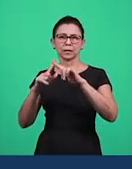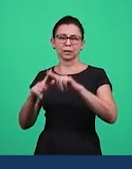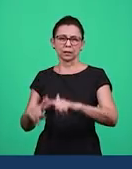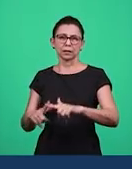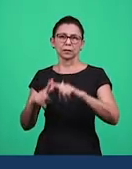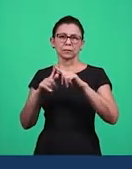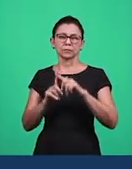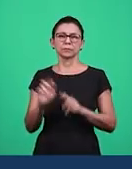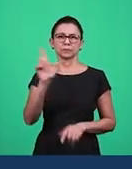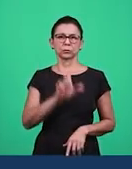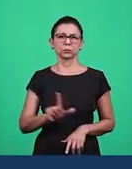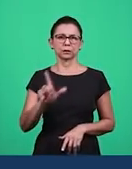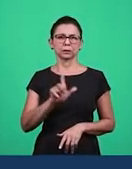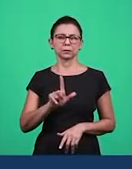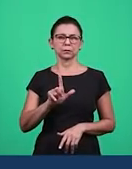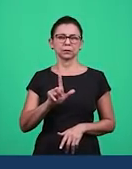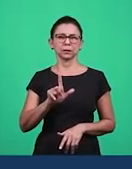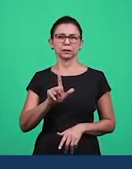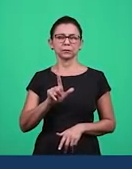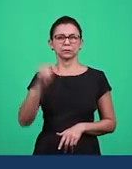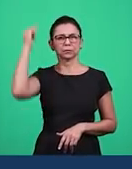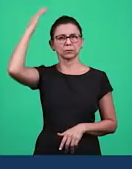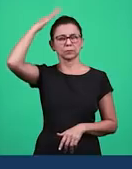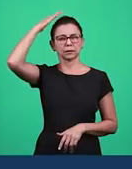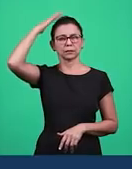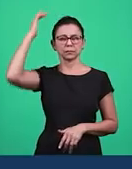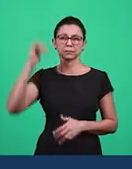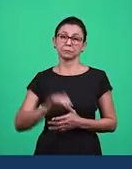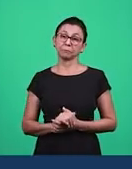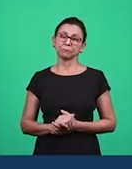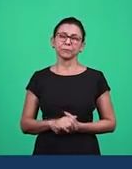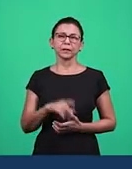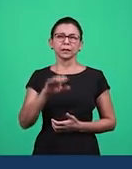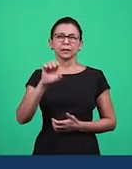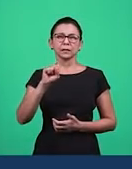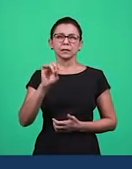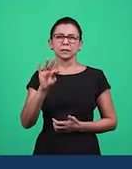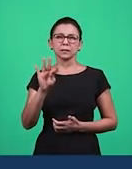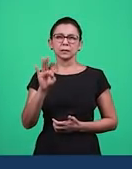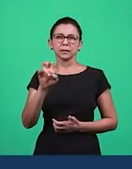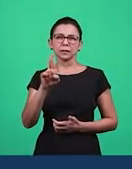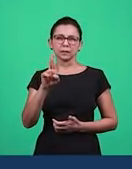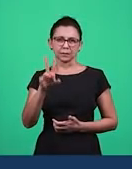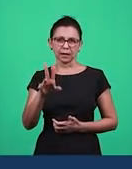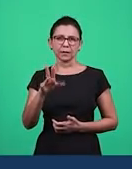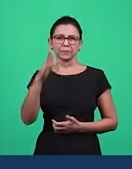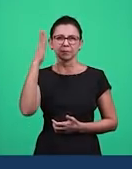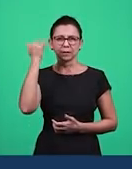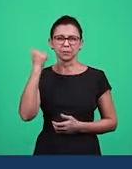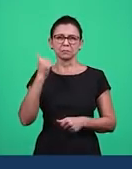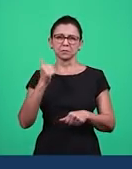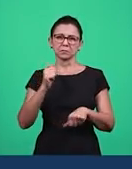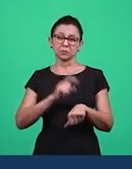Lacar de la ciudad de Londrina, Paraná. La paz del Señor Jesús, hermana Esther. Sabemos de los momentos difíciles por causa de las